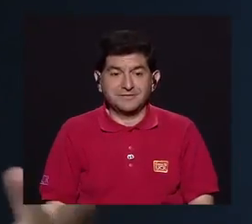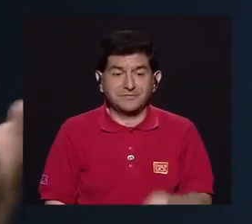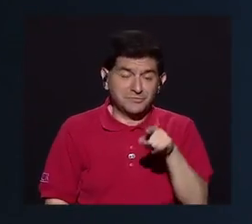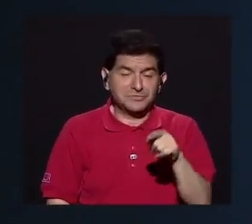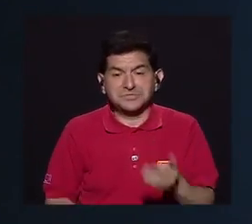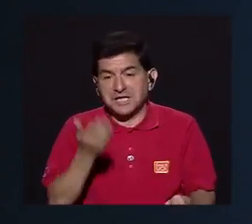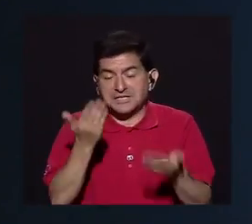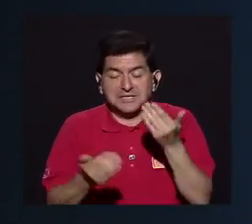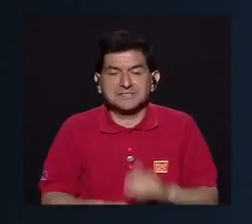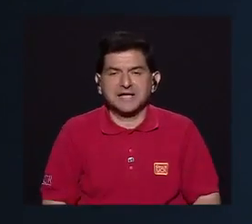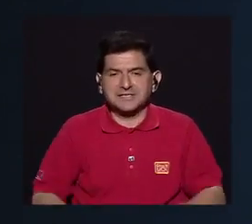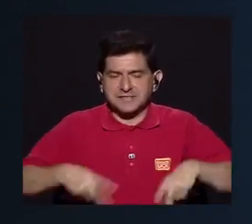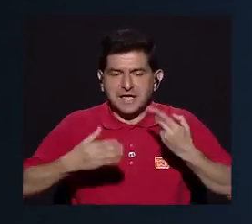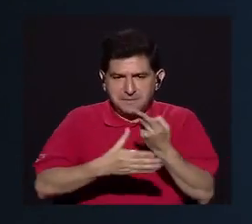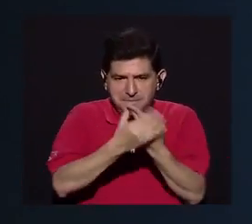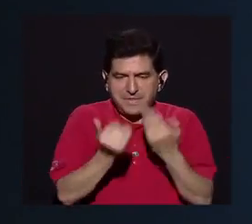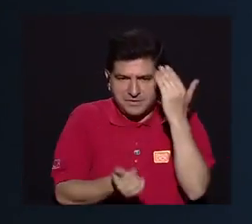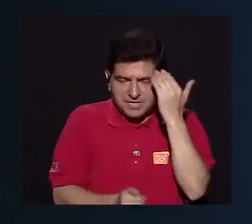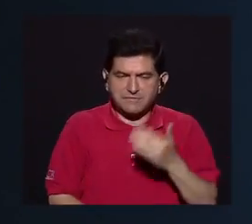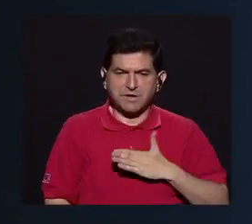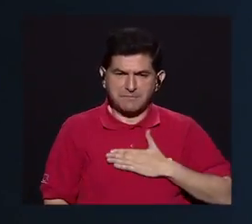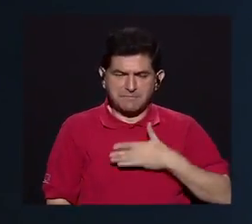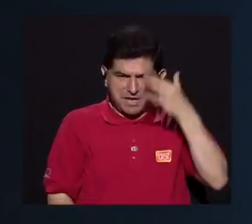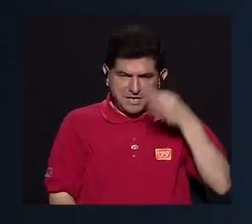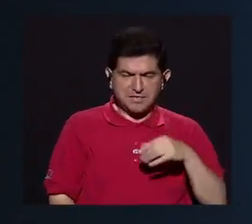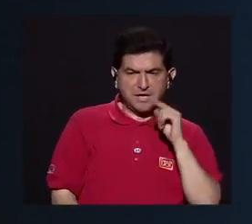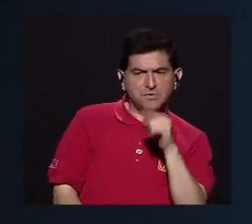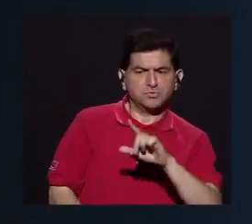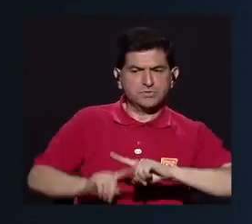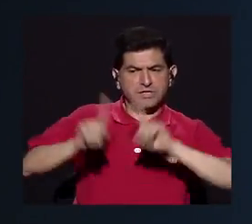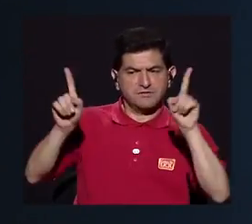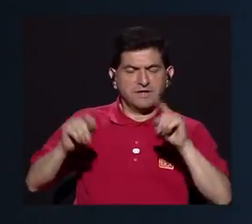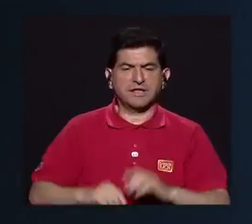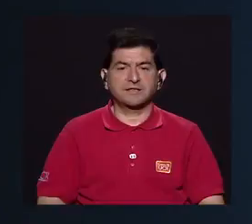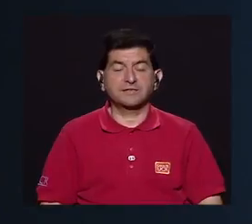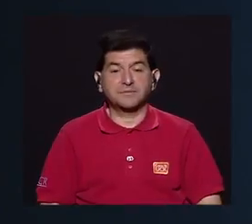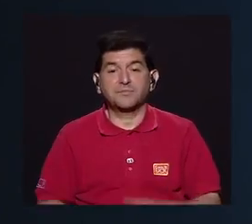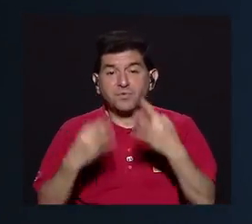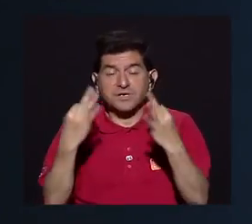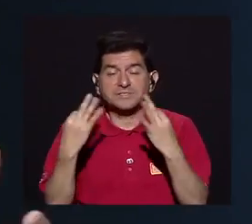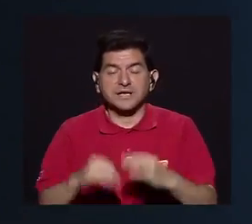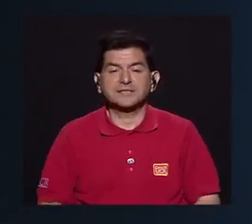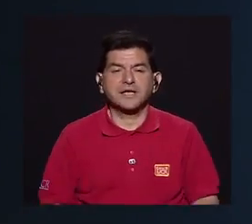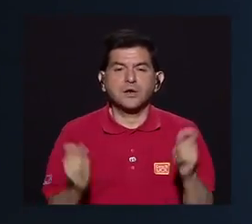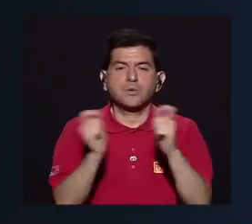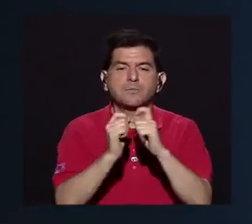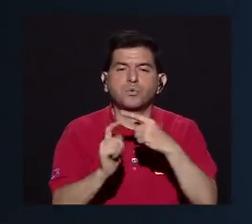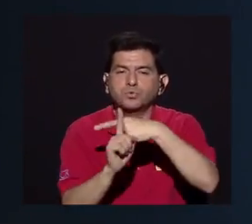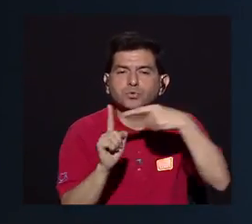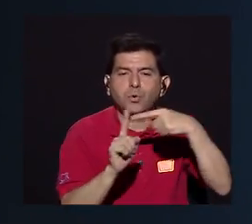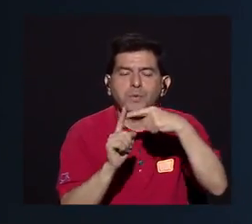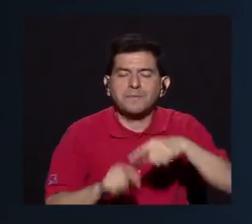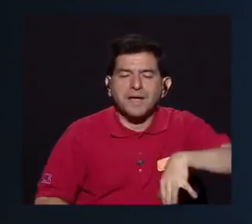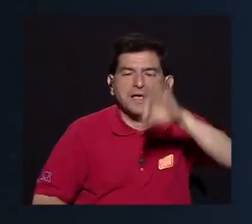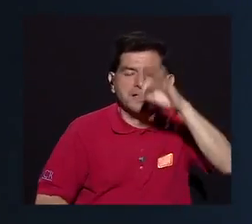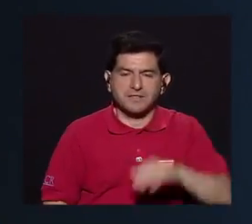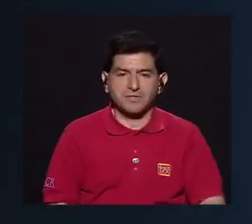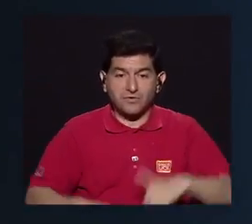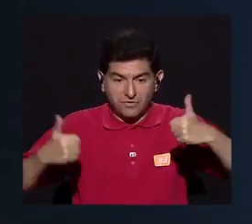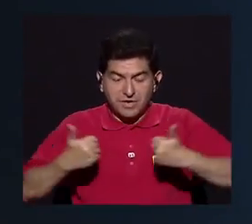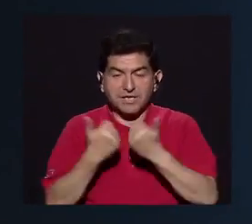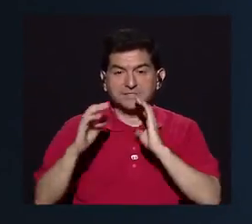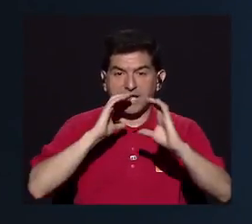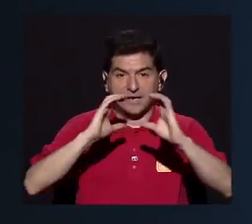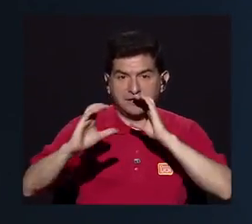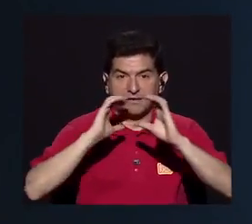pareja, ¿no? De repente dices, mi postura es esta, tu postura es esta, pues sí, pues encontremos el punto de encuentro. Entonces, hoy es el gran reto de